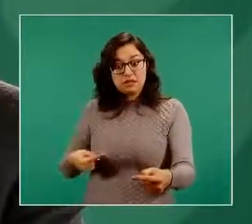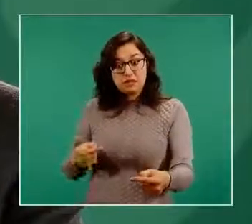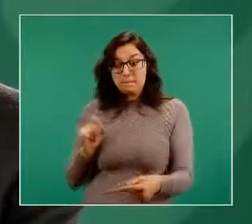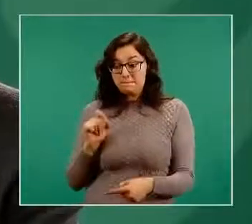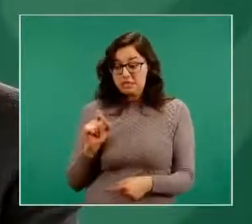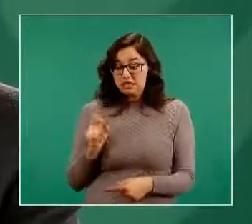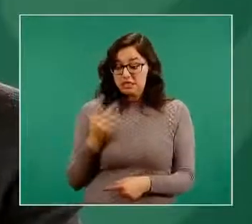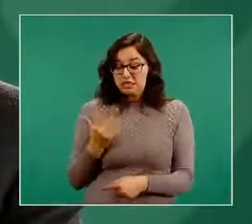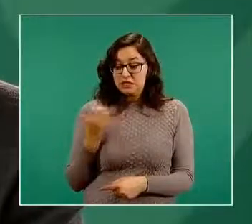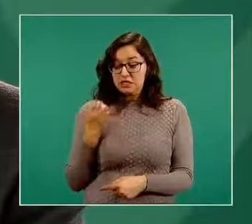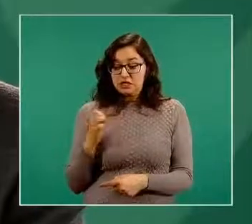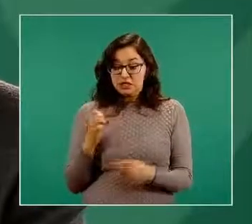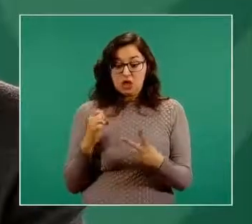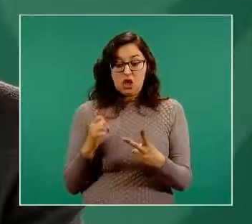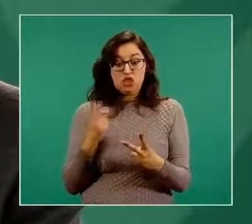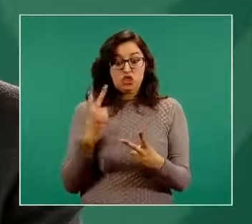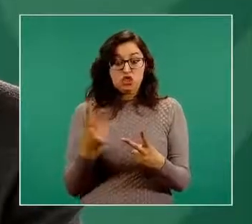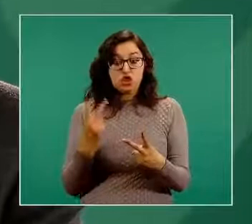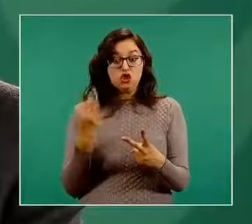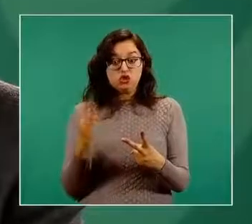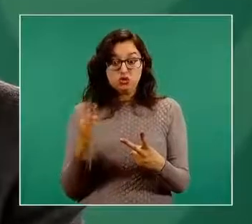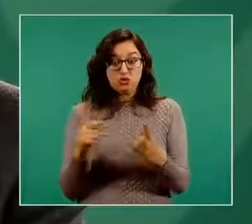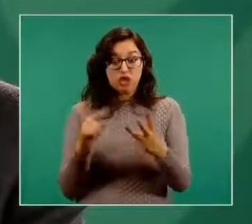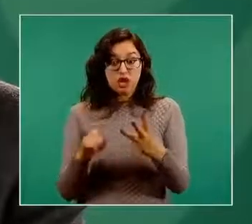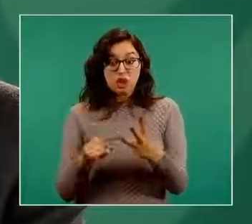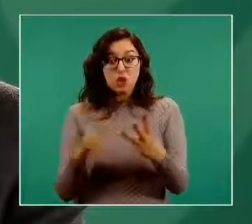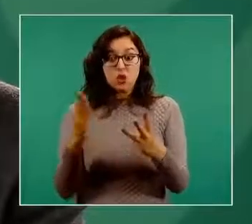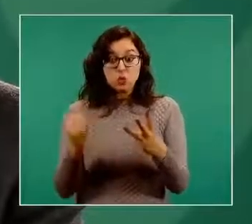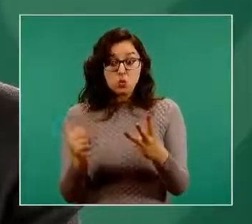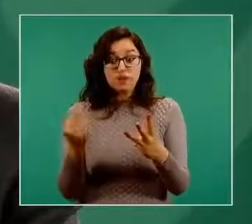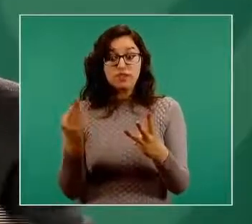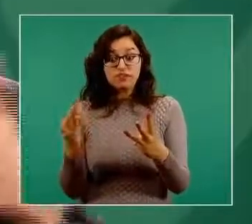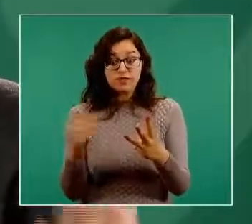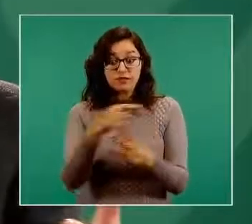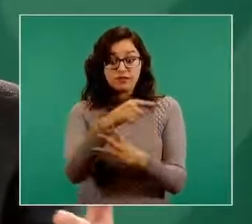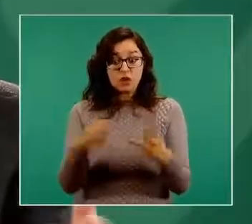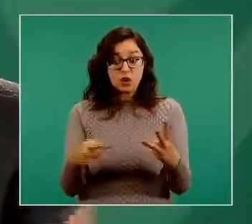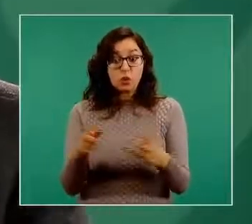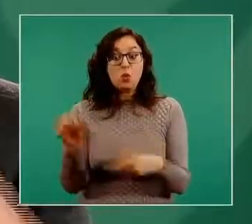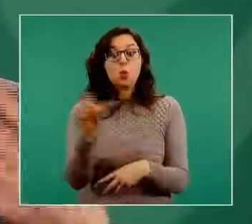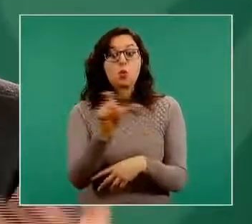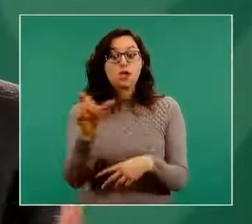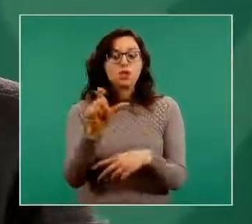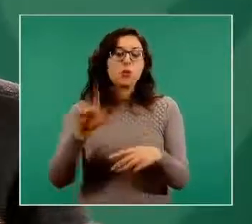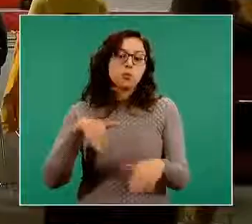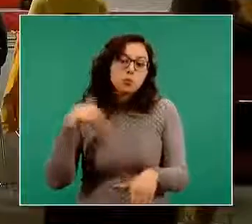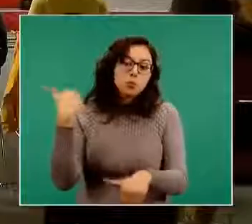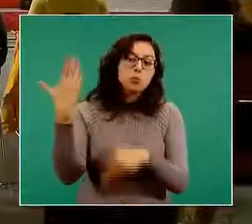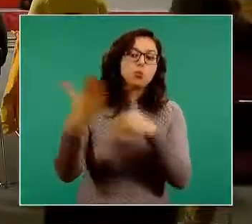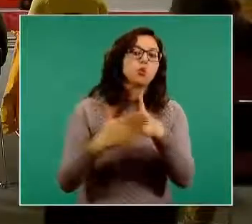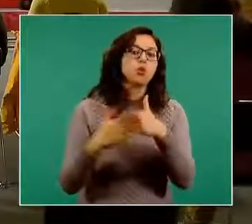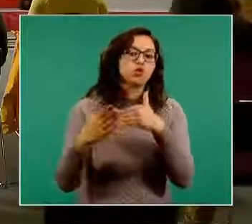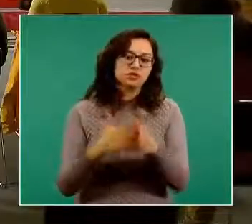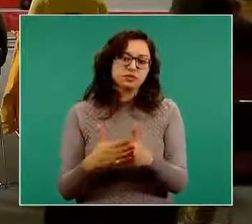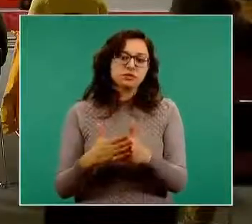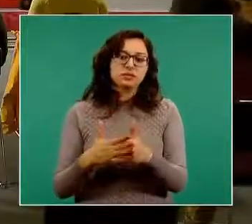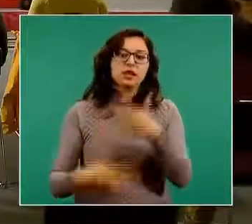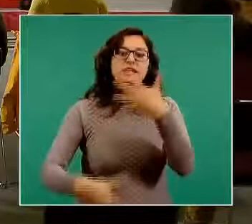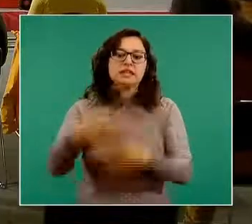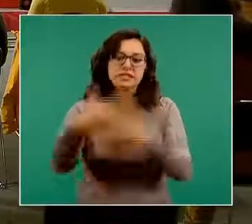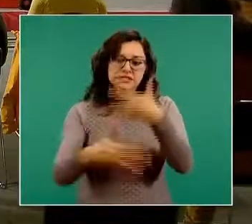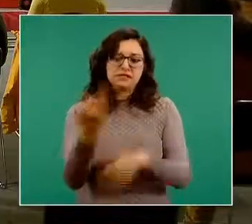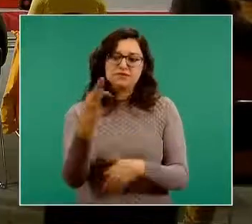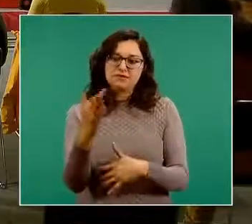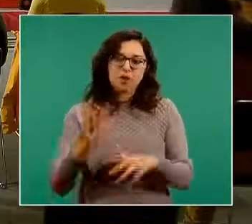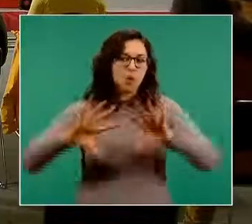enero, 2 de febrero y 9 de febrero, entrarán en un abastecimiento aún mayor el 15 de